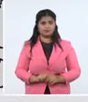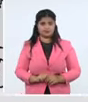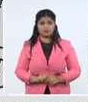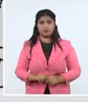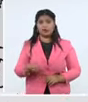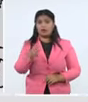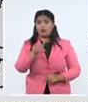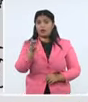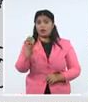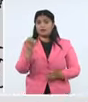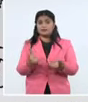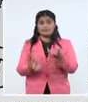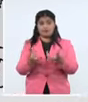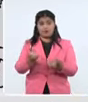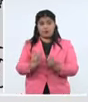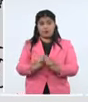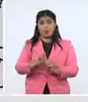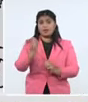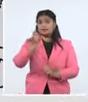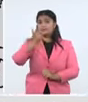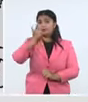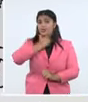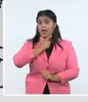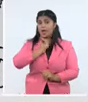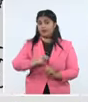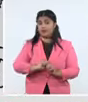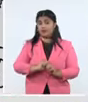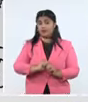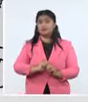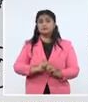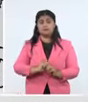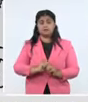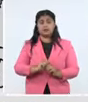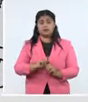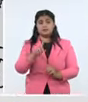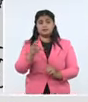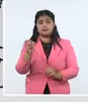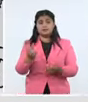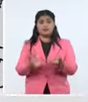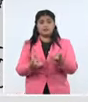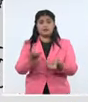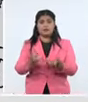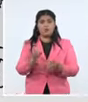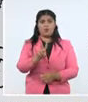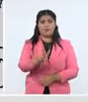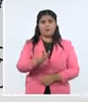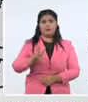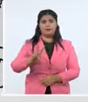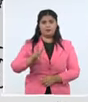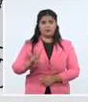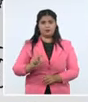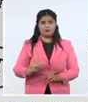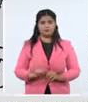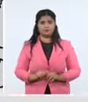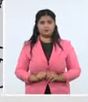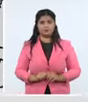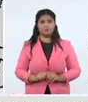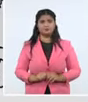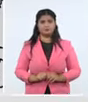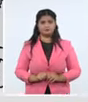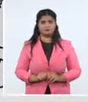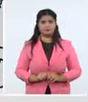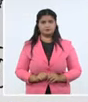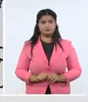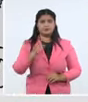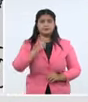Ávila. Esta última con 36 y Cienfuegos con 22, realmente con una estabilidad, control